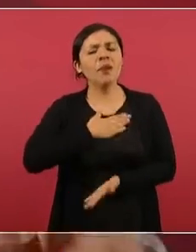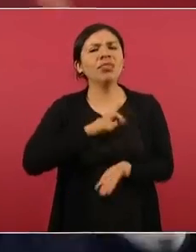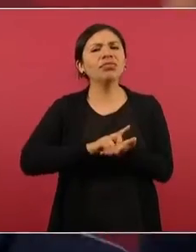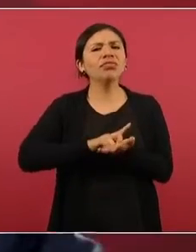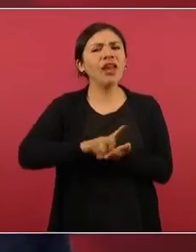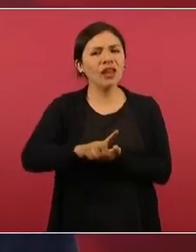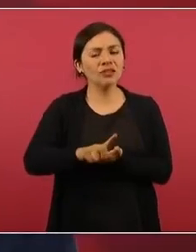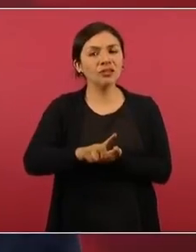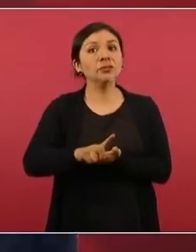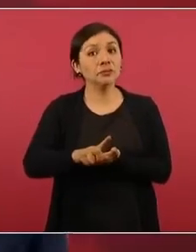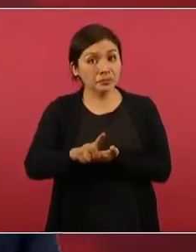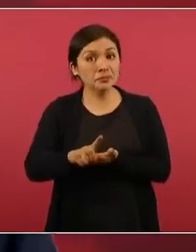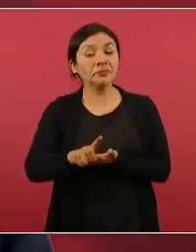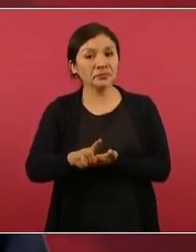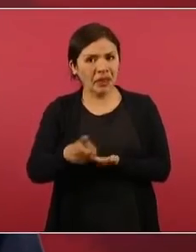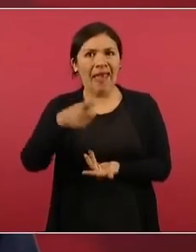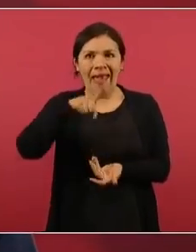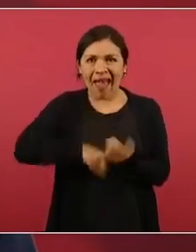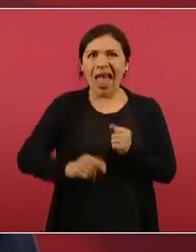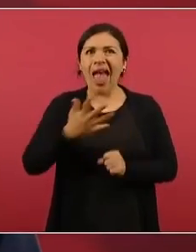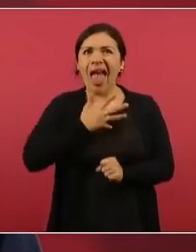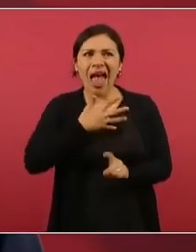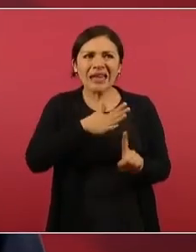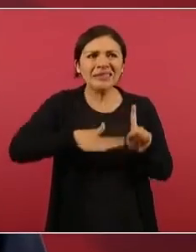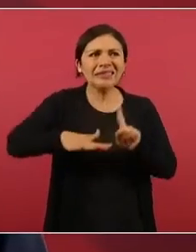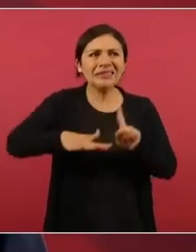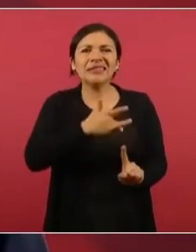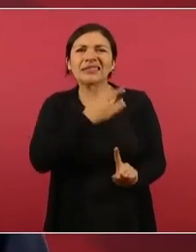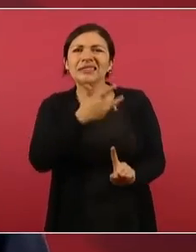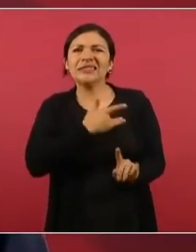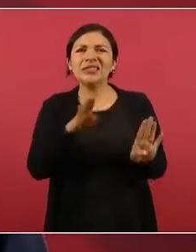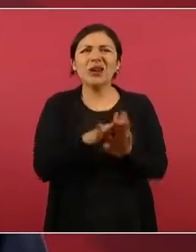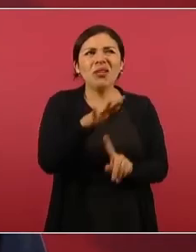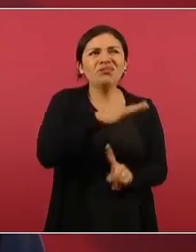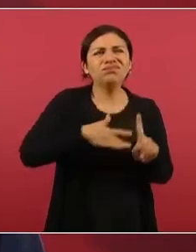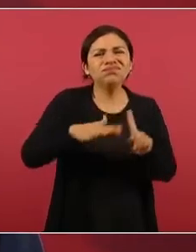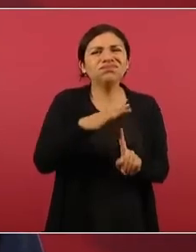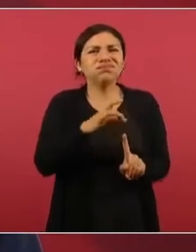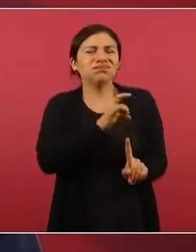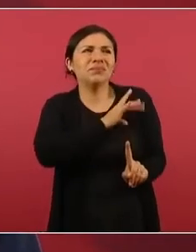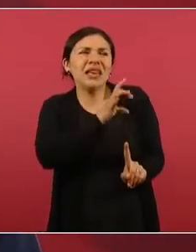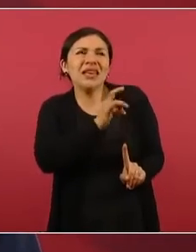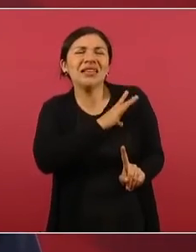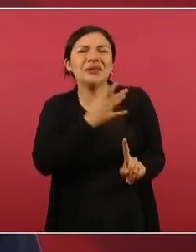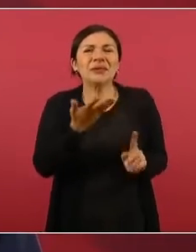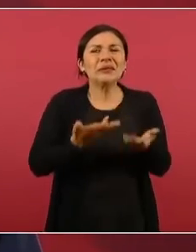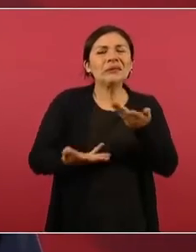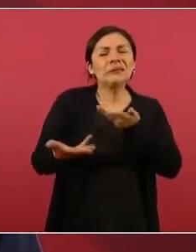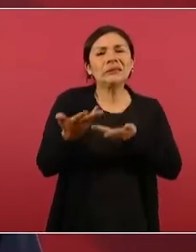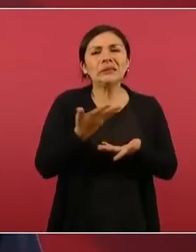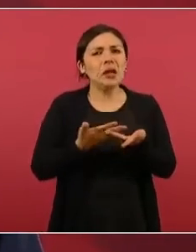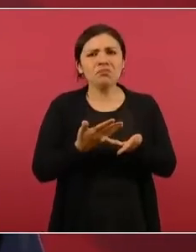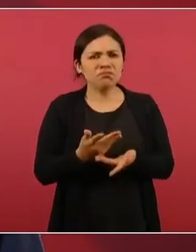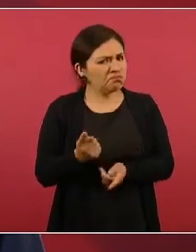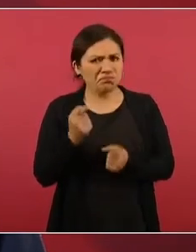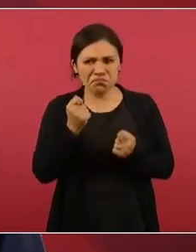con todo lo que implicaba ese ambiente de temor, de miedo